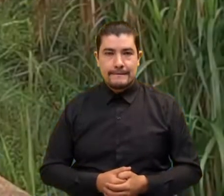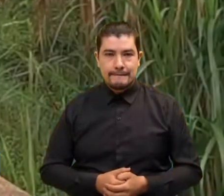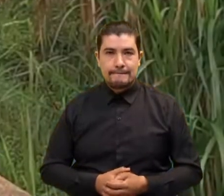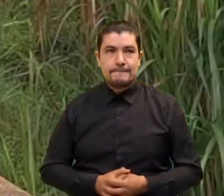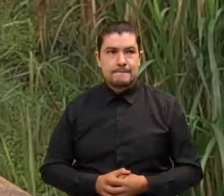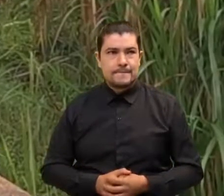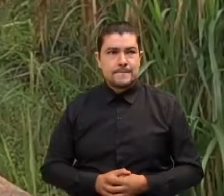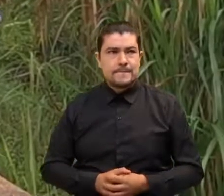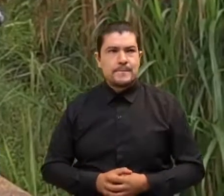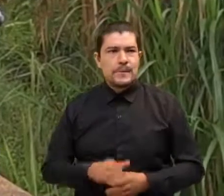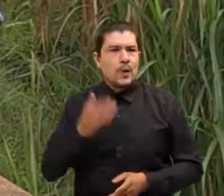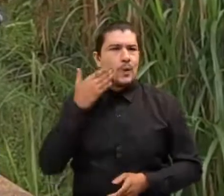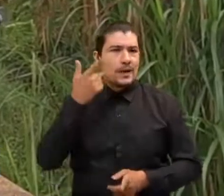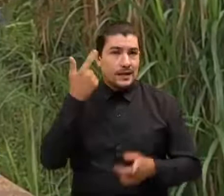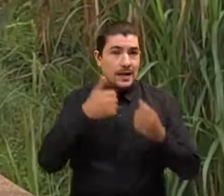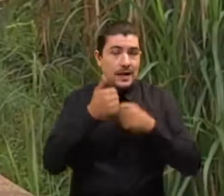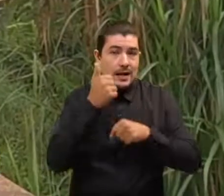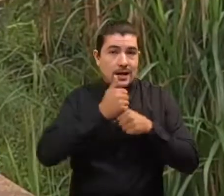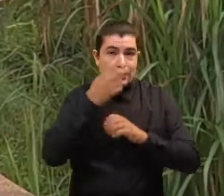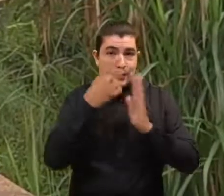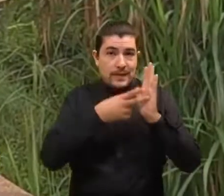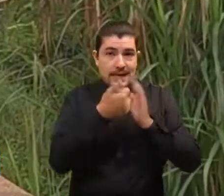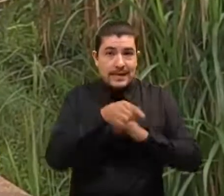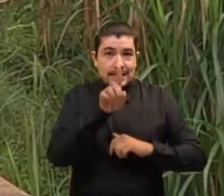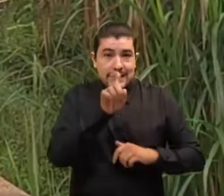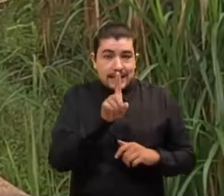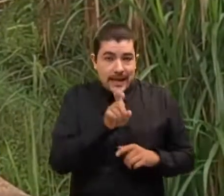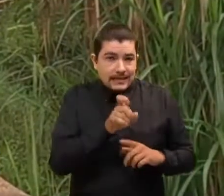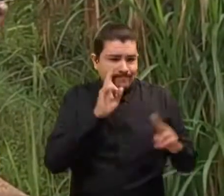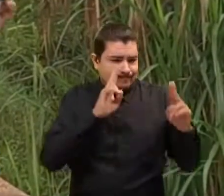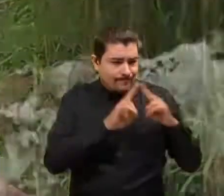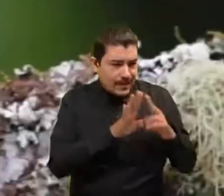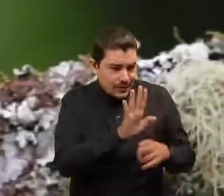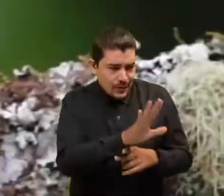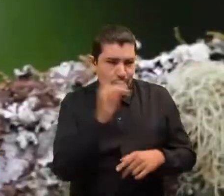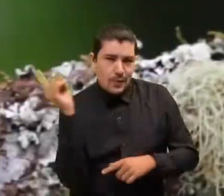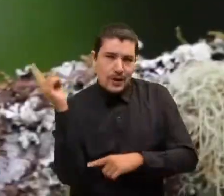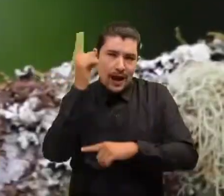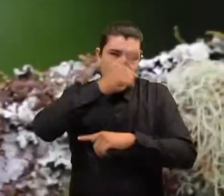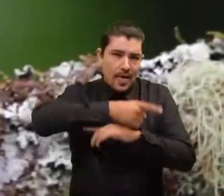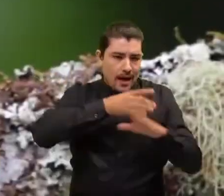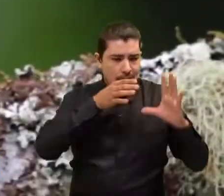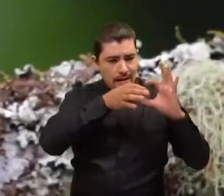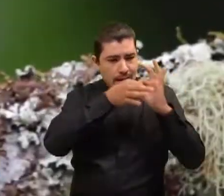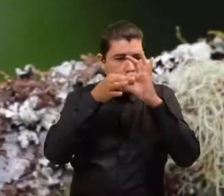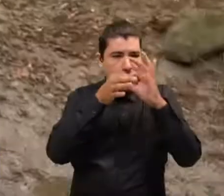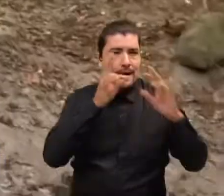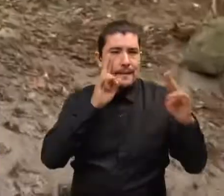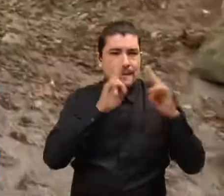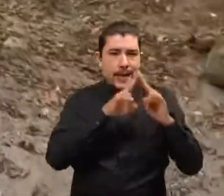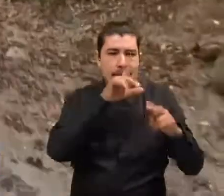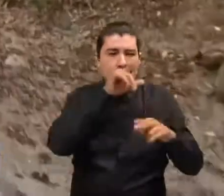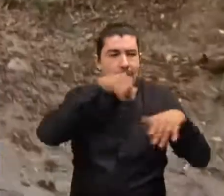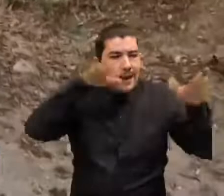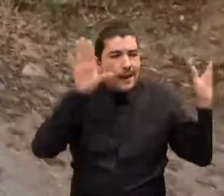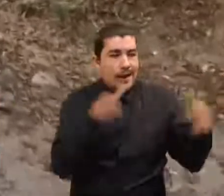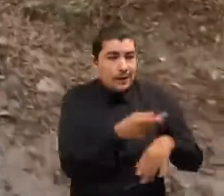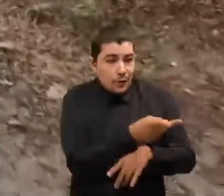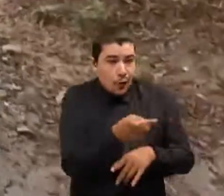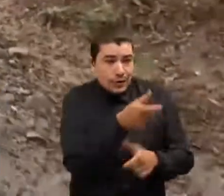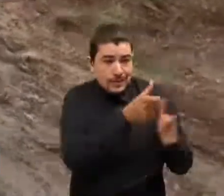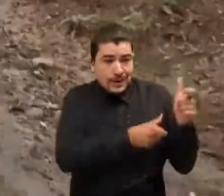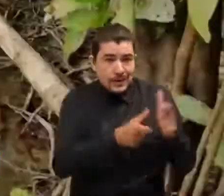Se conocieron en el 2016 cuando realizaban una jornada de avistamiento de aves. Desde entonces, esta pareja